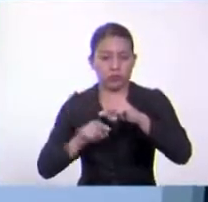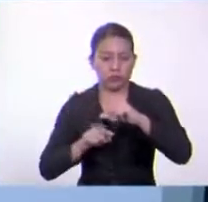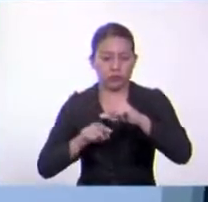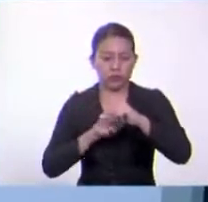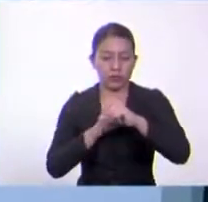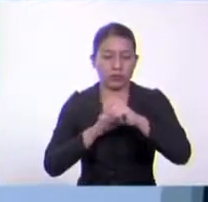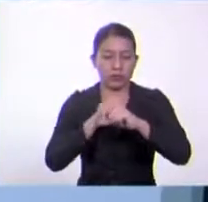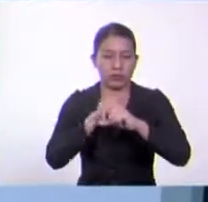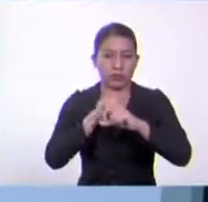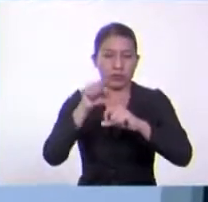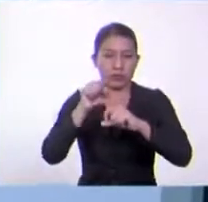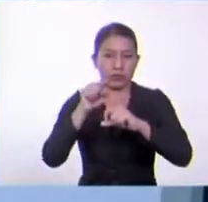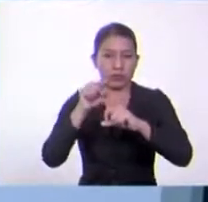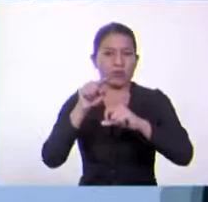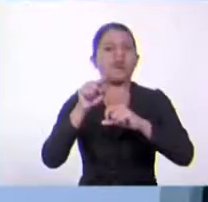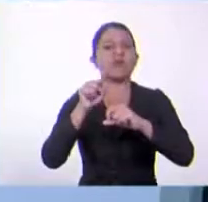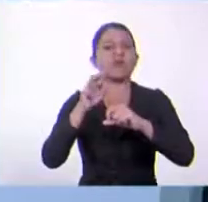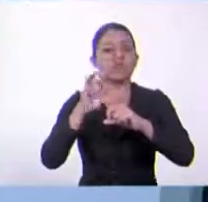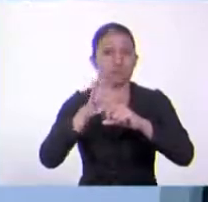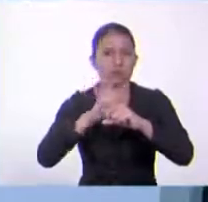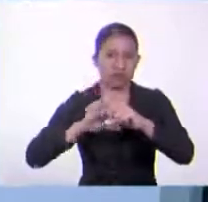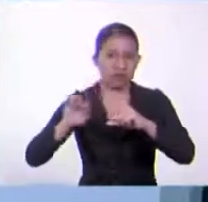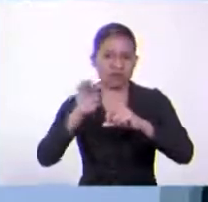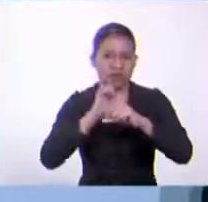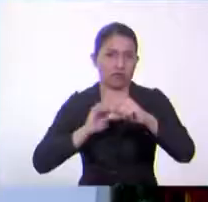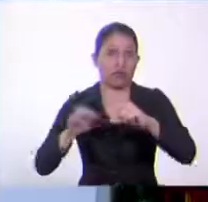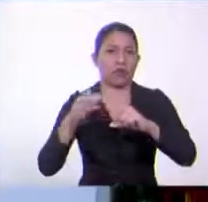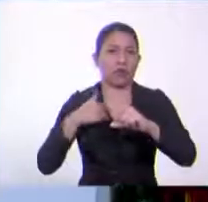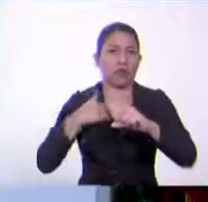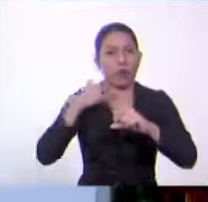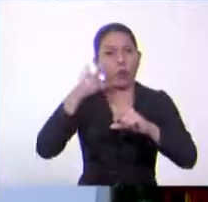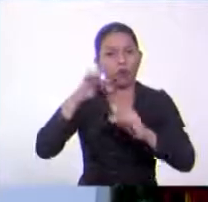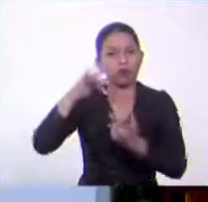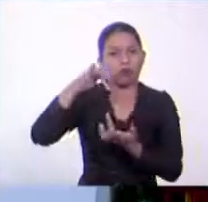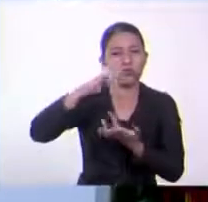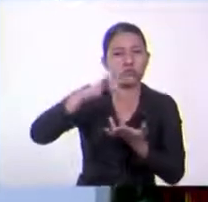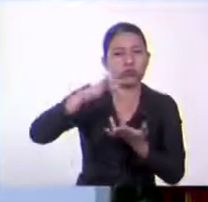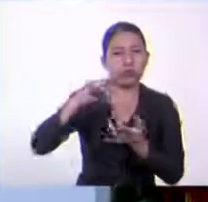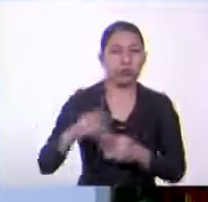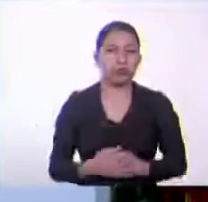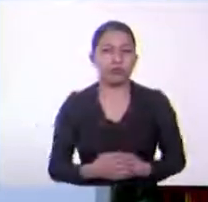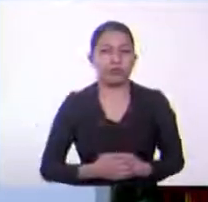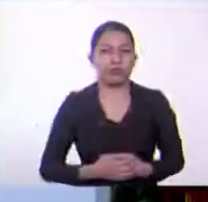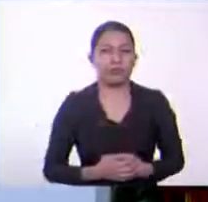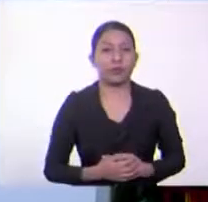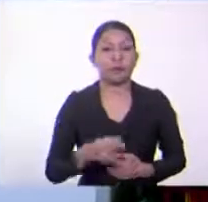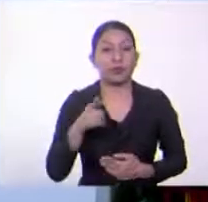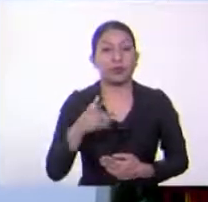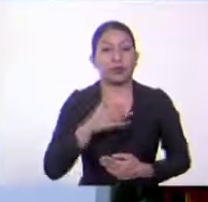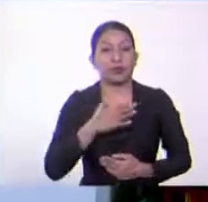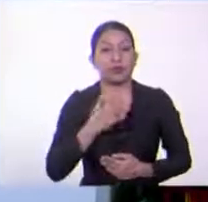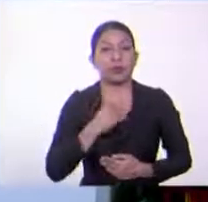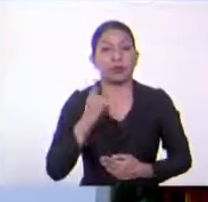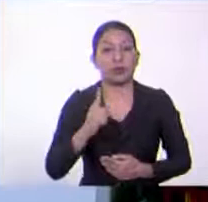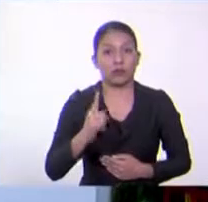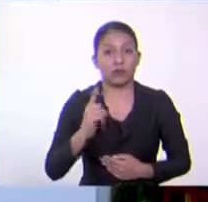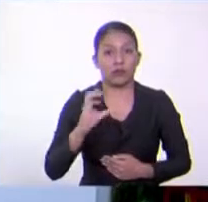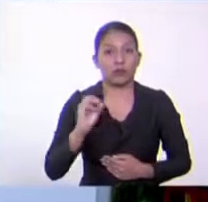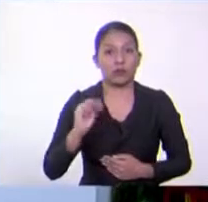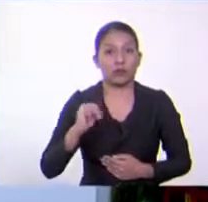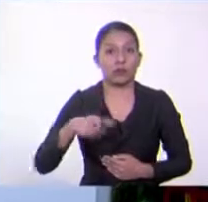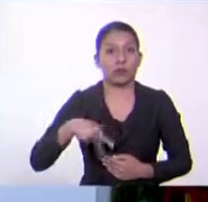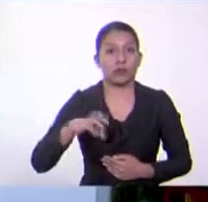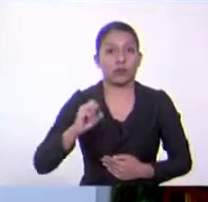hidrógeno y se inserta en el anillo aromático, dándome lugar ya a un compuesto con